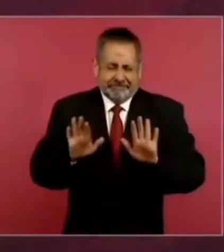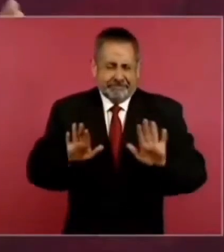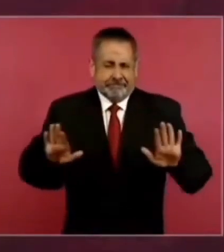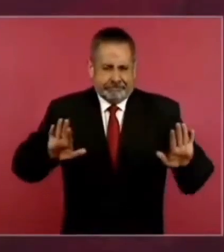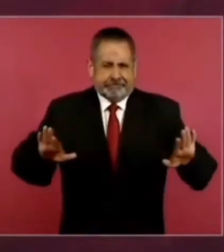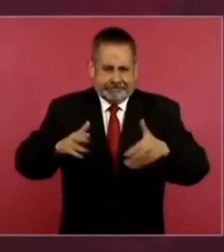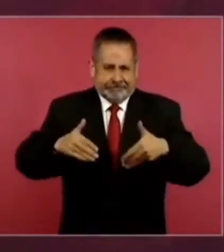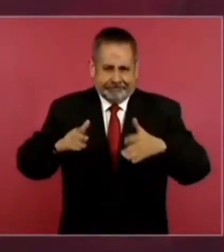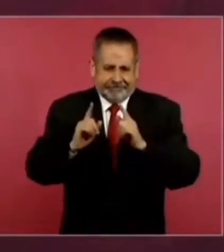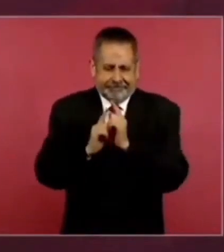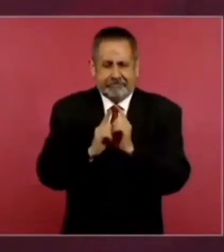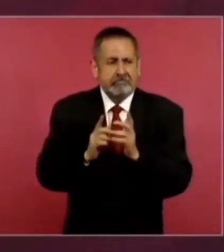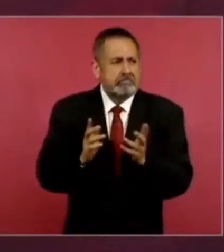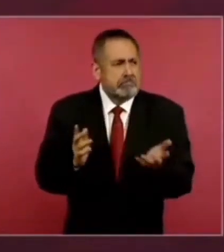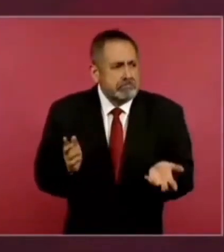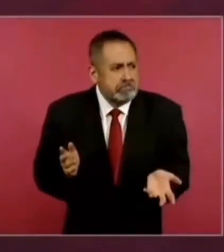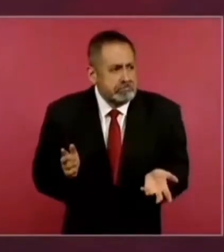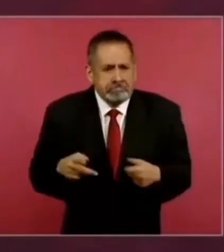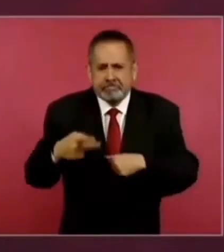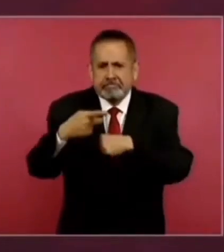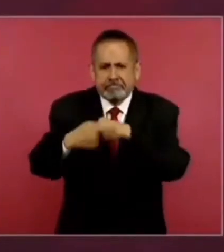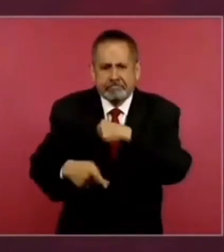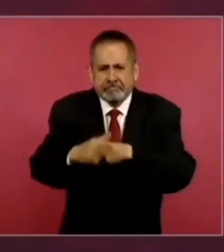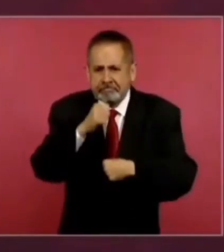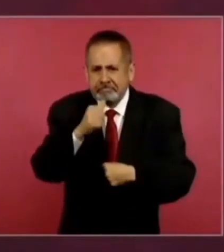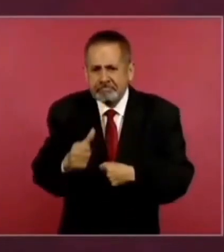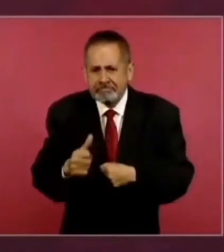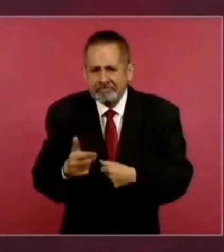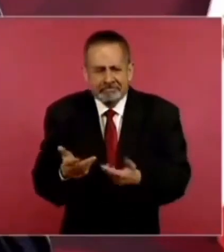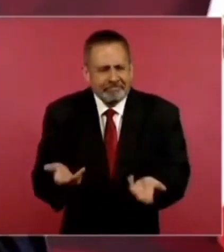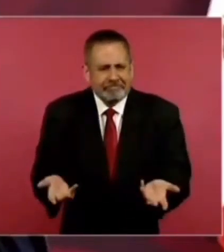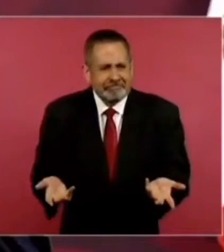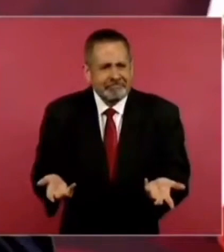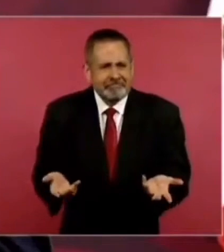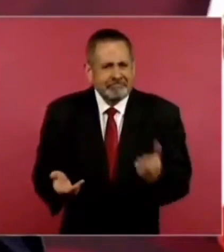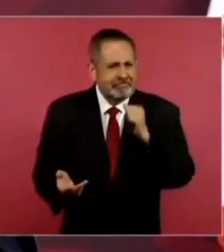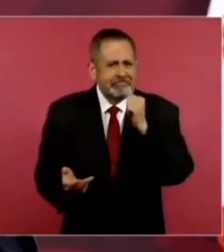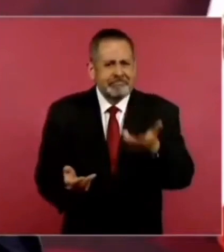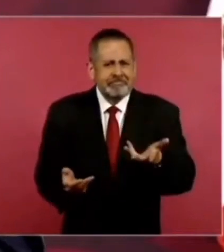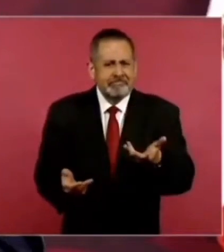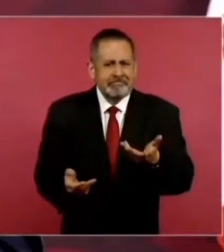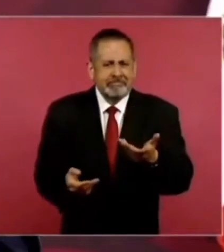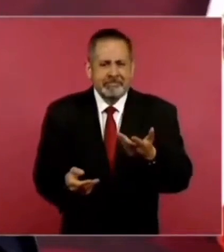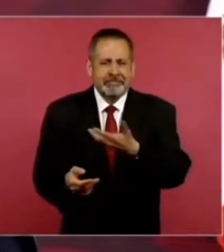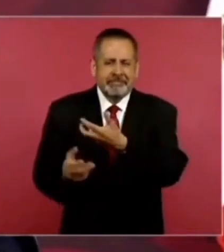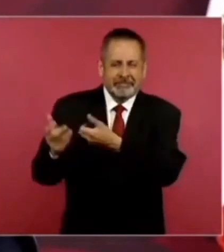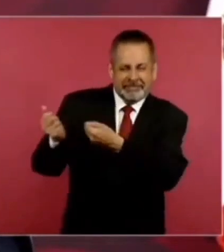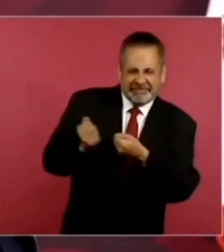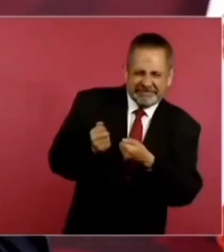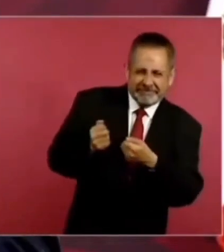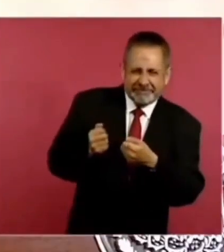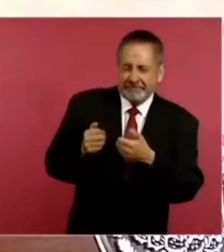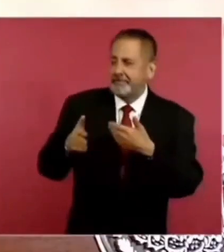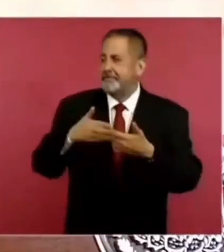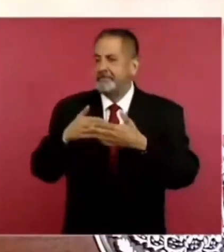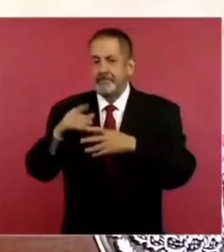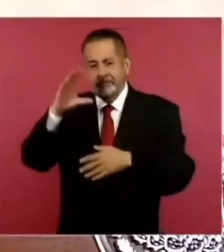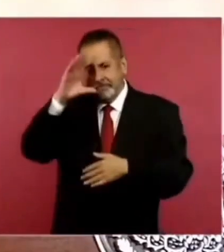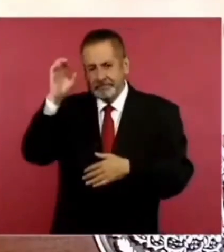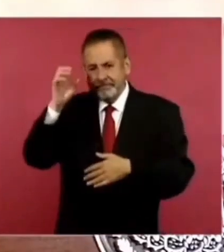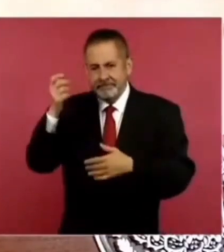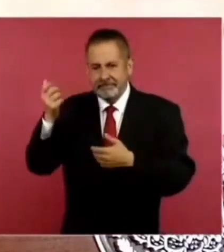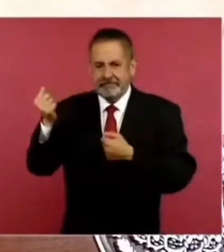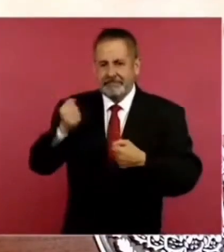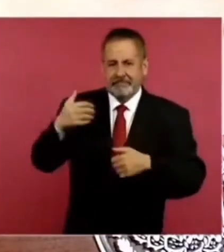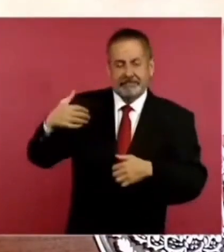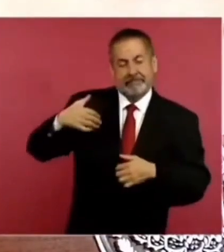Que no me vayan a jalar tanto cuando se toman una foto, porque me